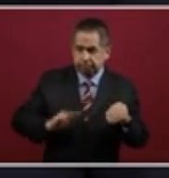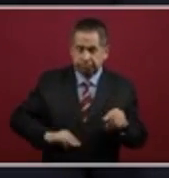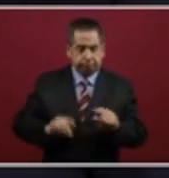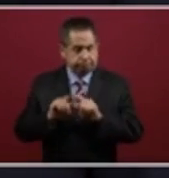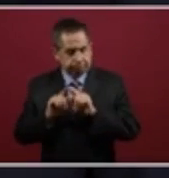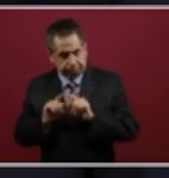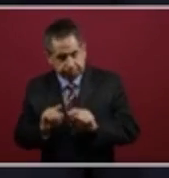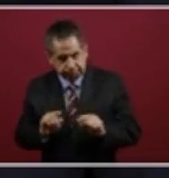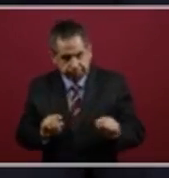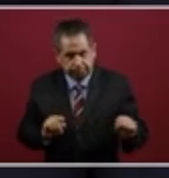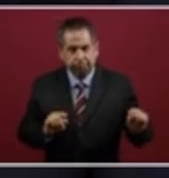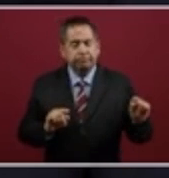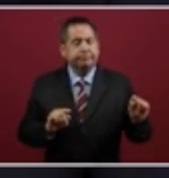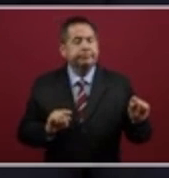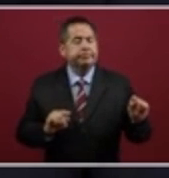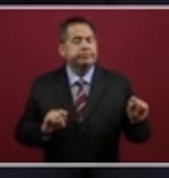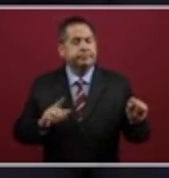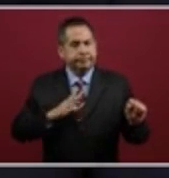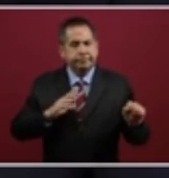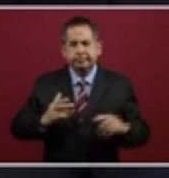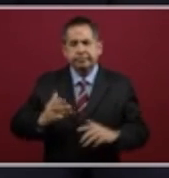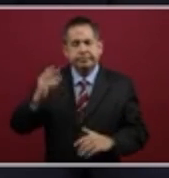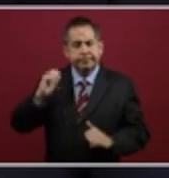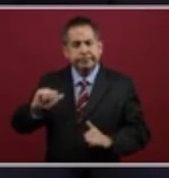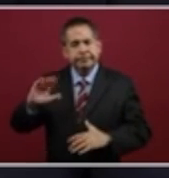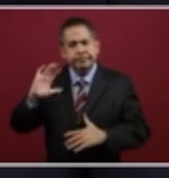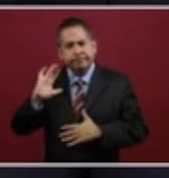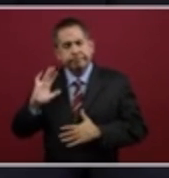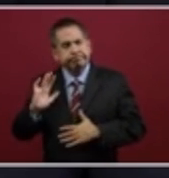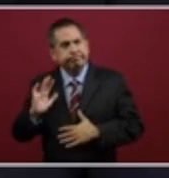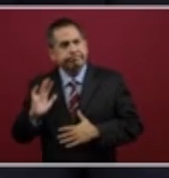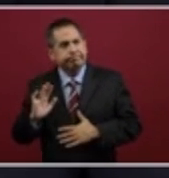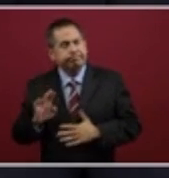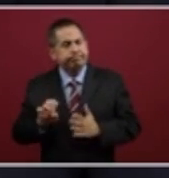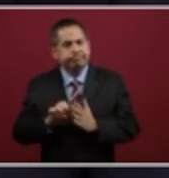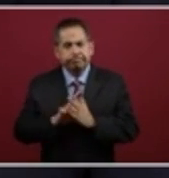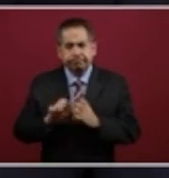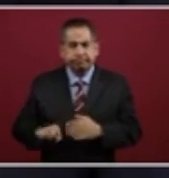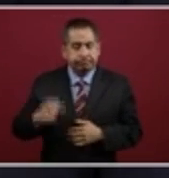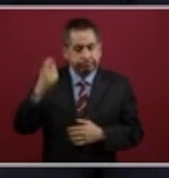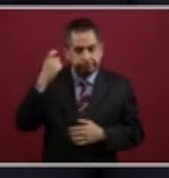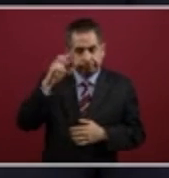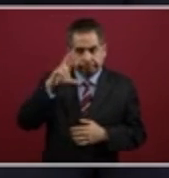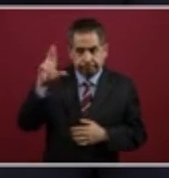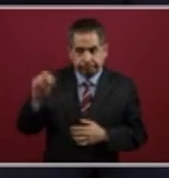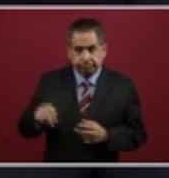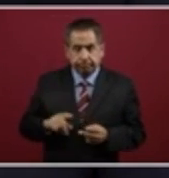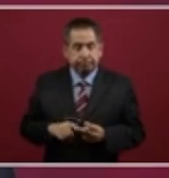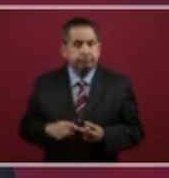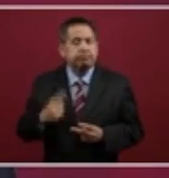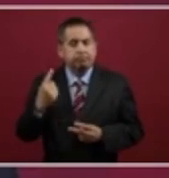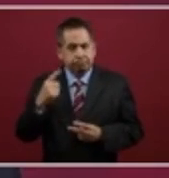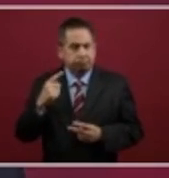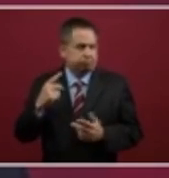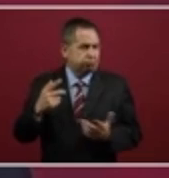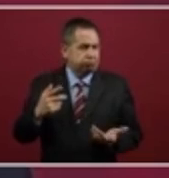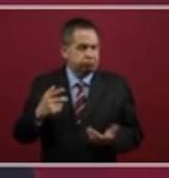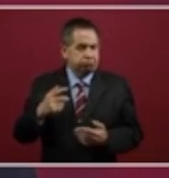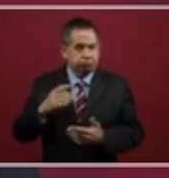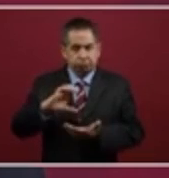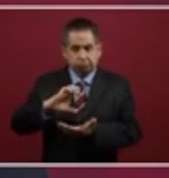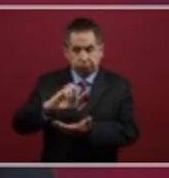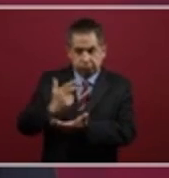Tenemos el compromiso en el caso de Quintana Roo para